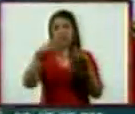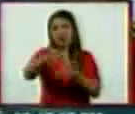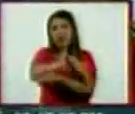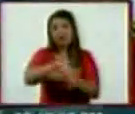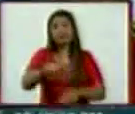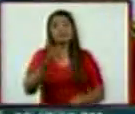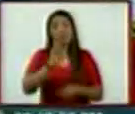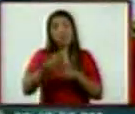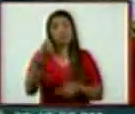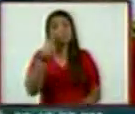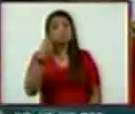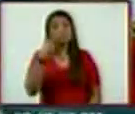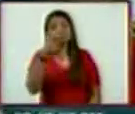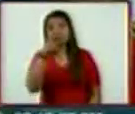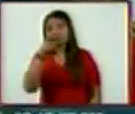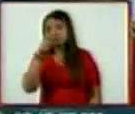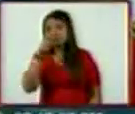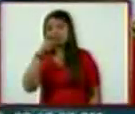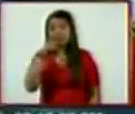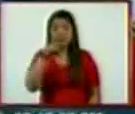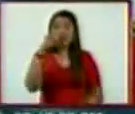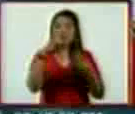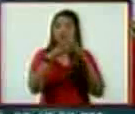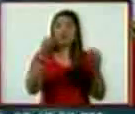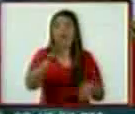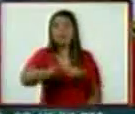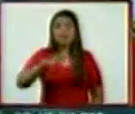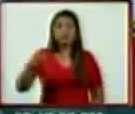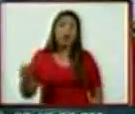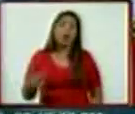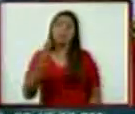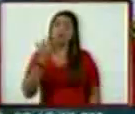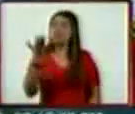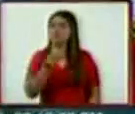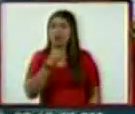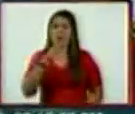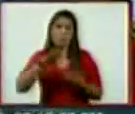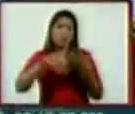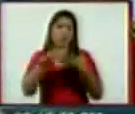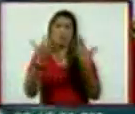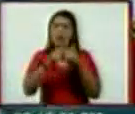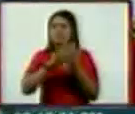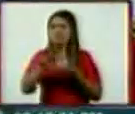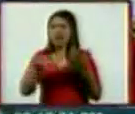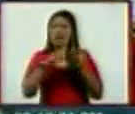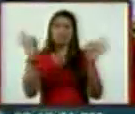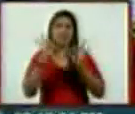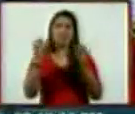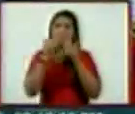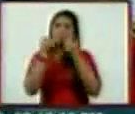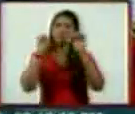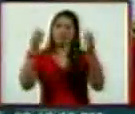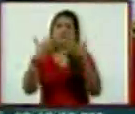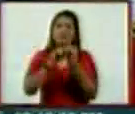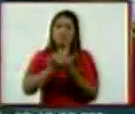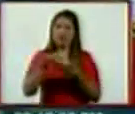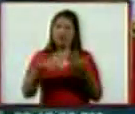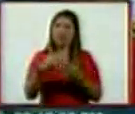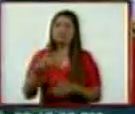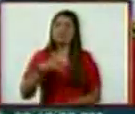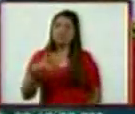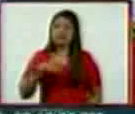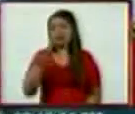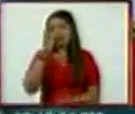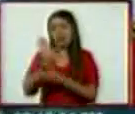patrullaje inteligente. De manera que los ciudadanos que no tienen problemas de guarimba ni están en protestas de violencia, sientan la protección